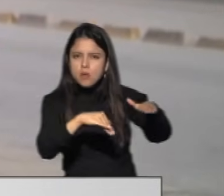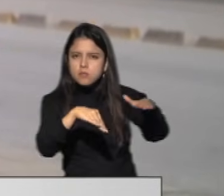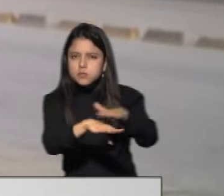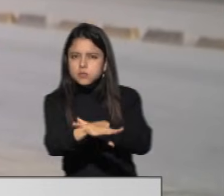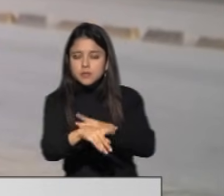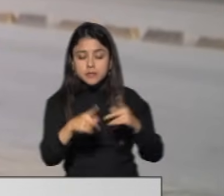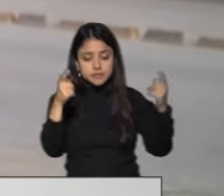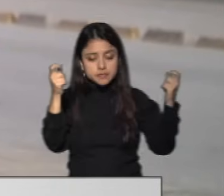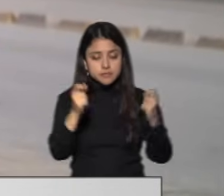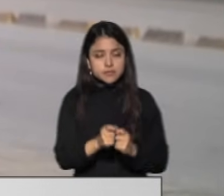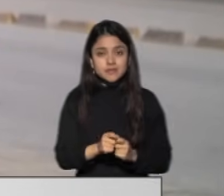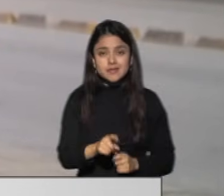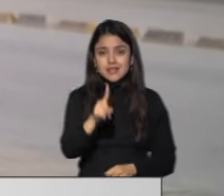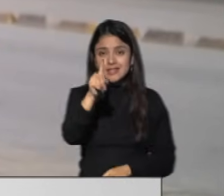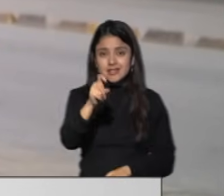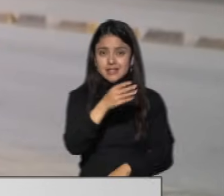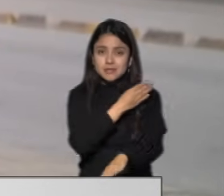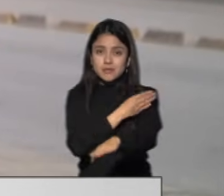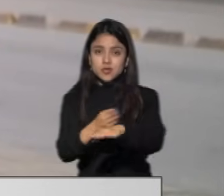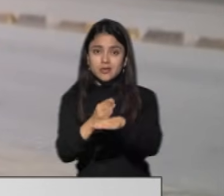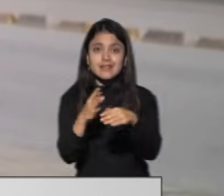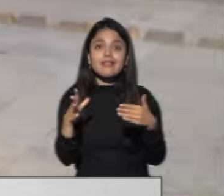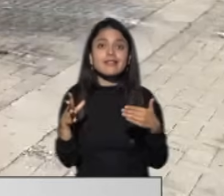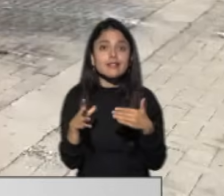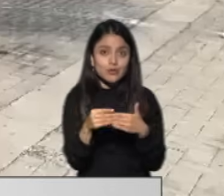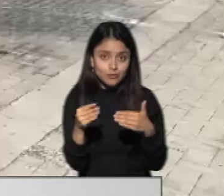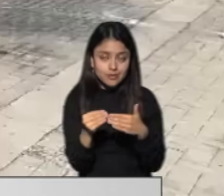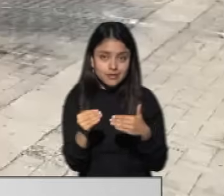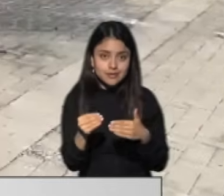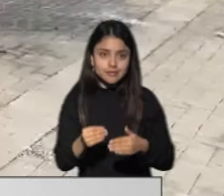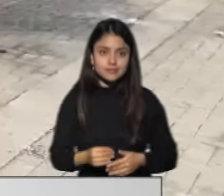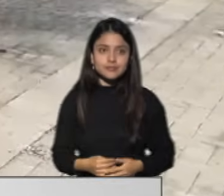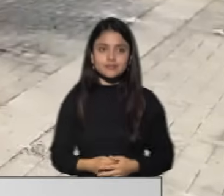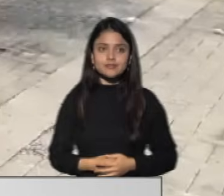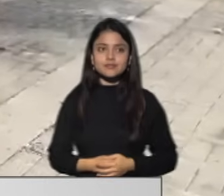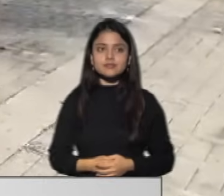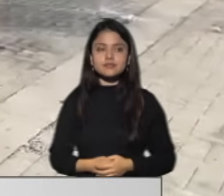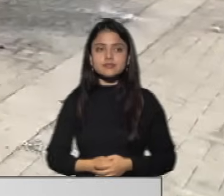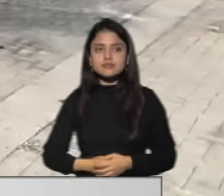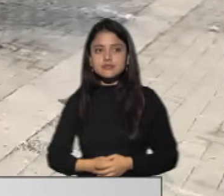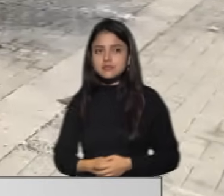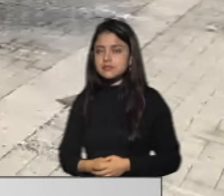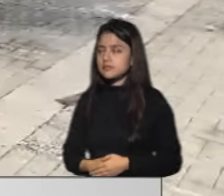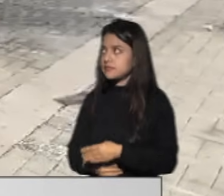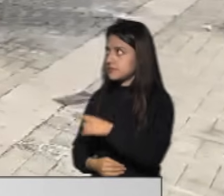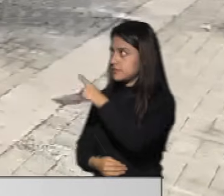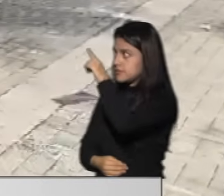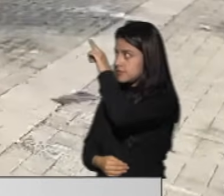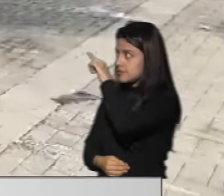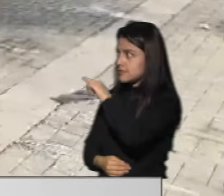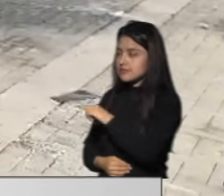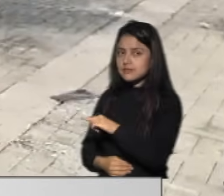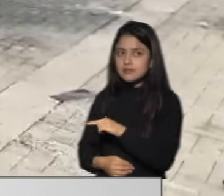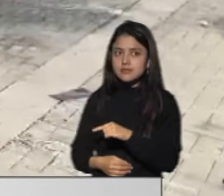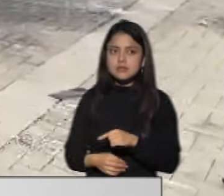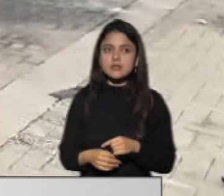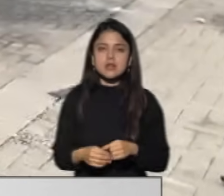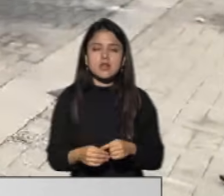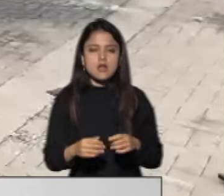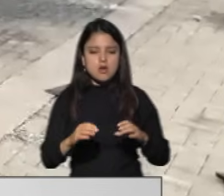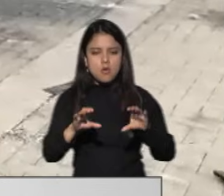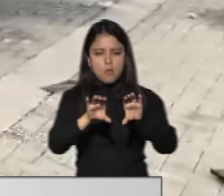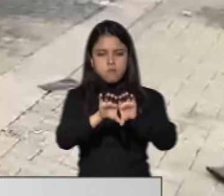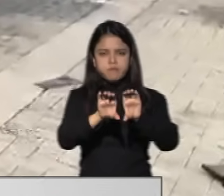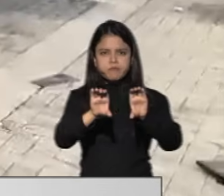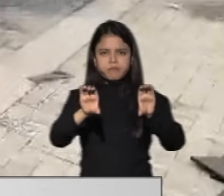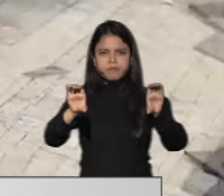avaluada en más de 6 millones de dólares. La droga camuflada en un contenedor que tenía harina de trigo iba a